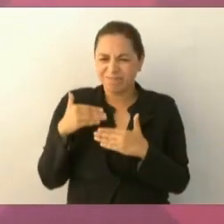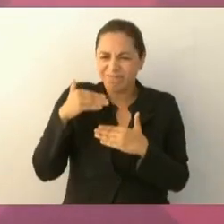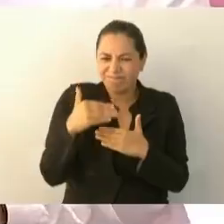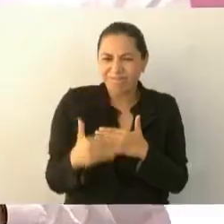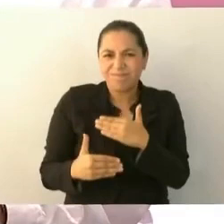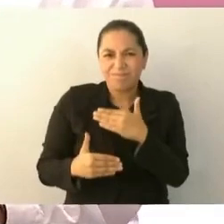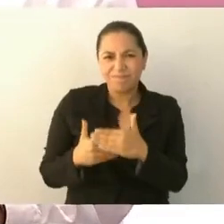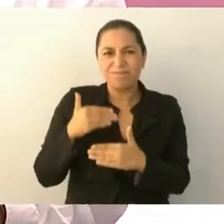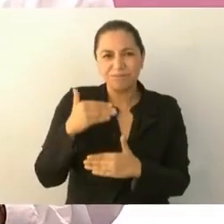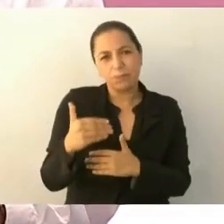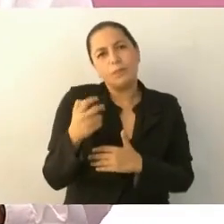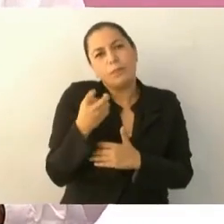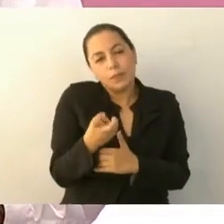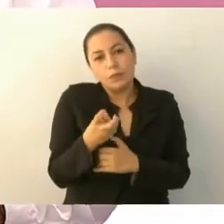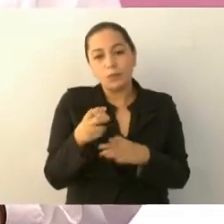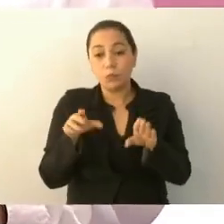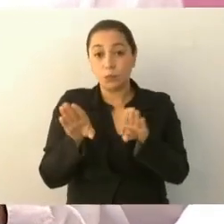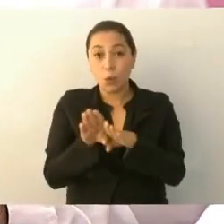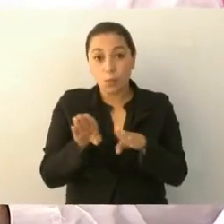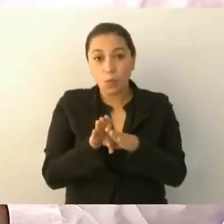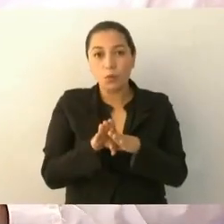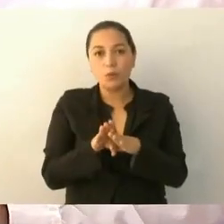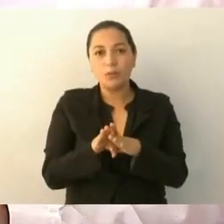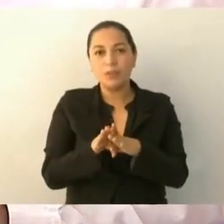al régimen